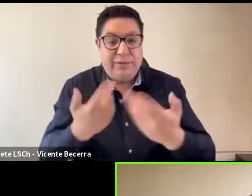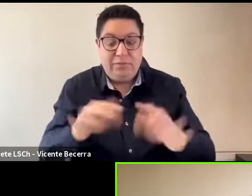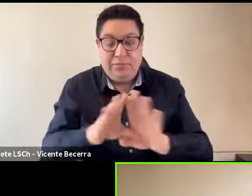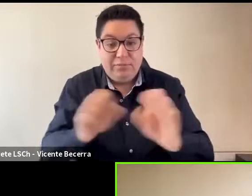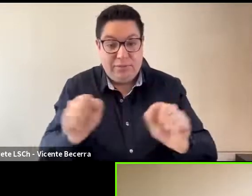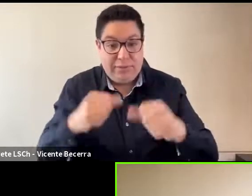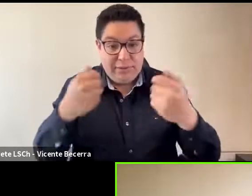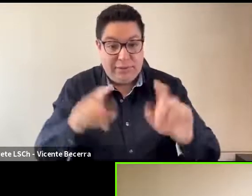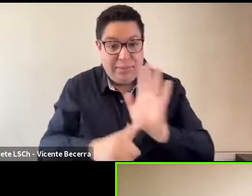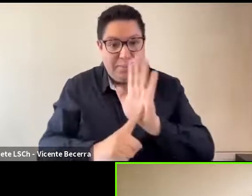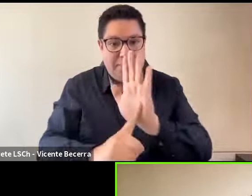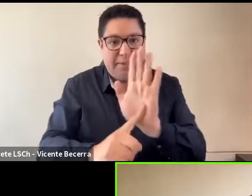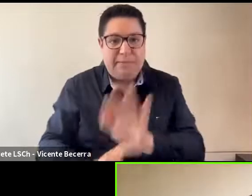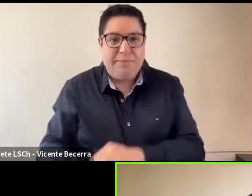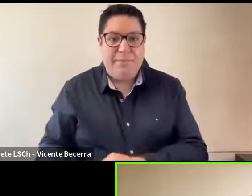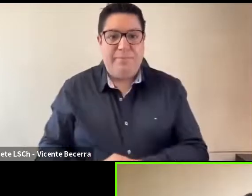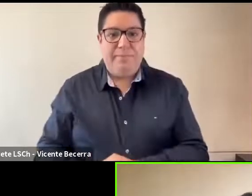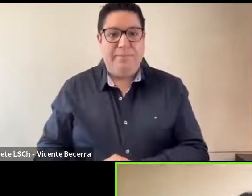presentación